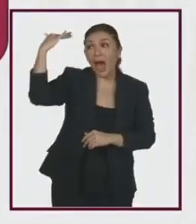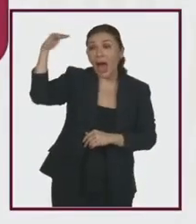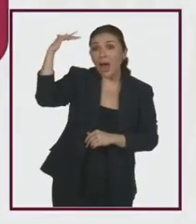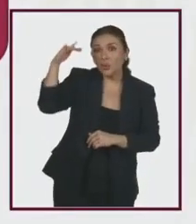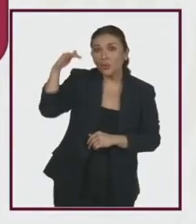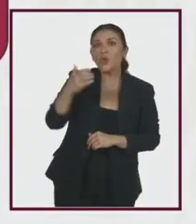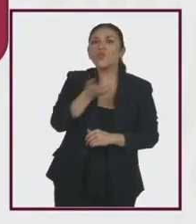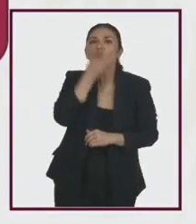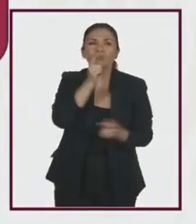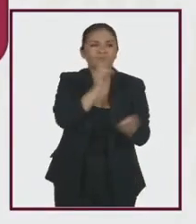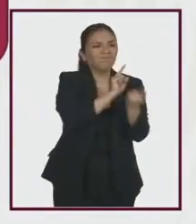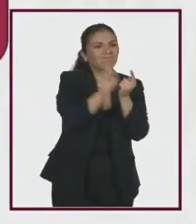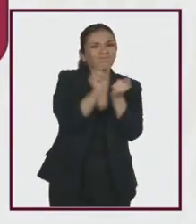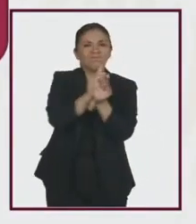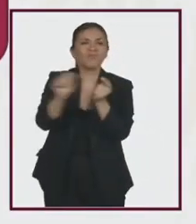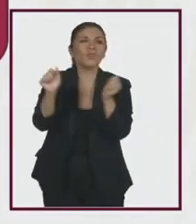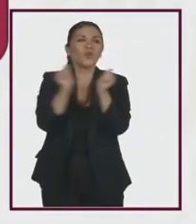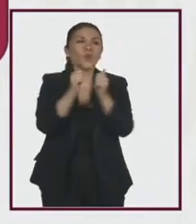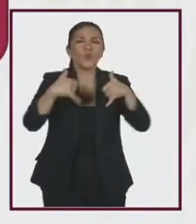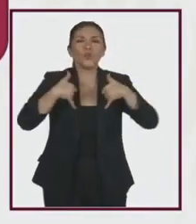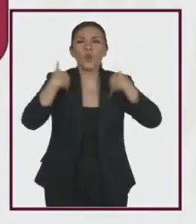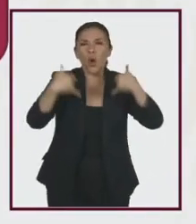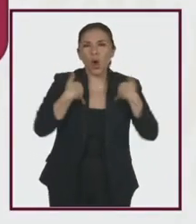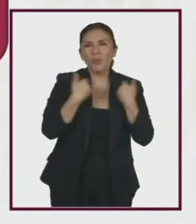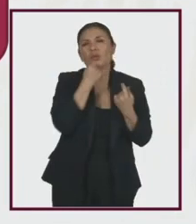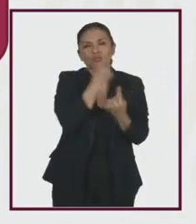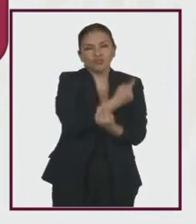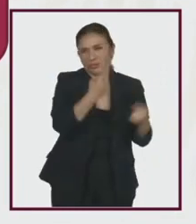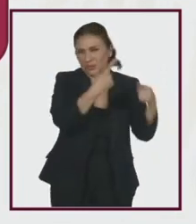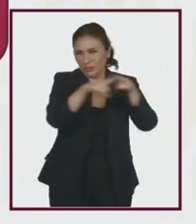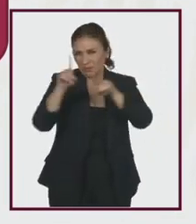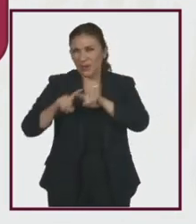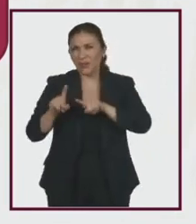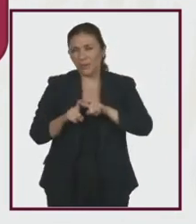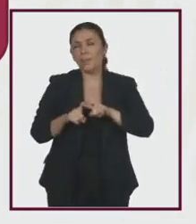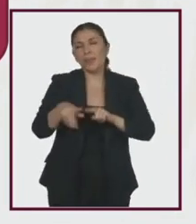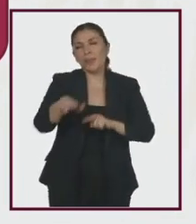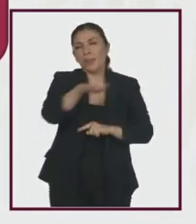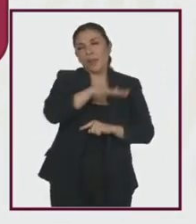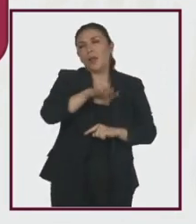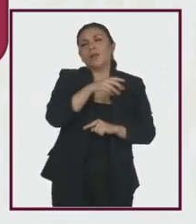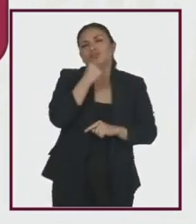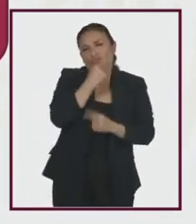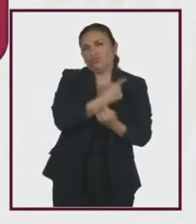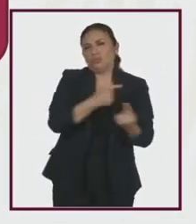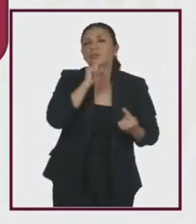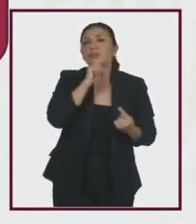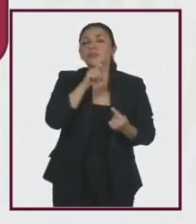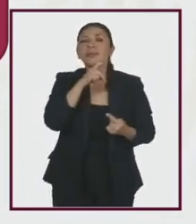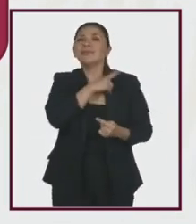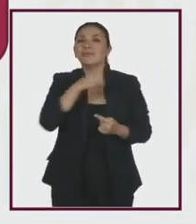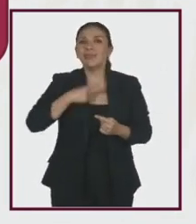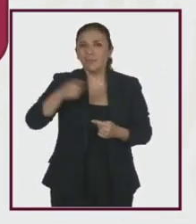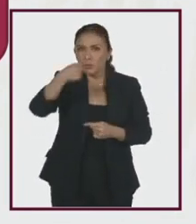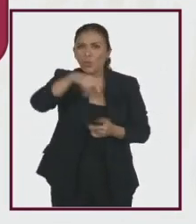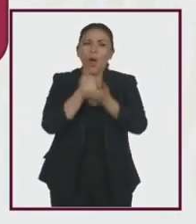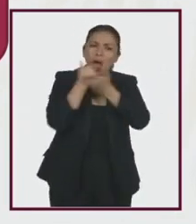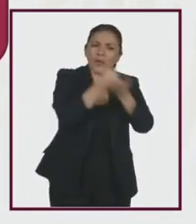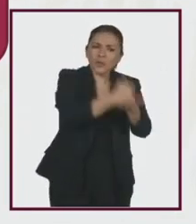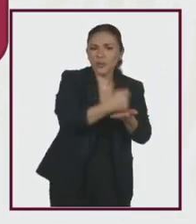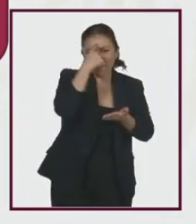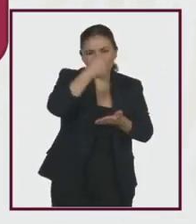convivimos con adolescentes o que convivimos con menores, con niños incluso, pues empecemos a ayudarles a tener